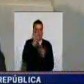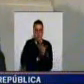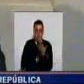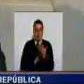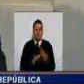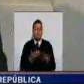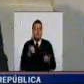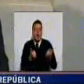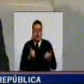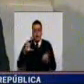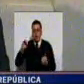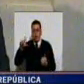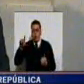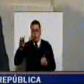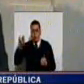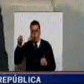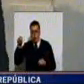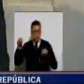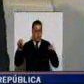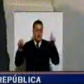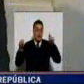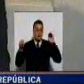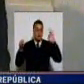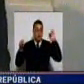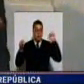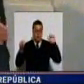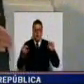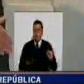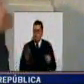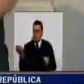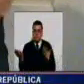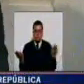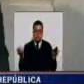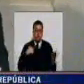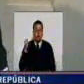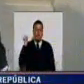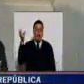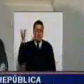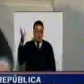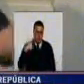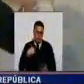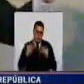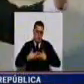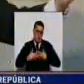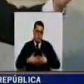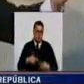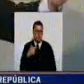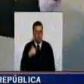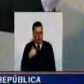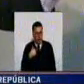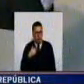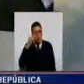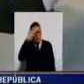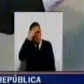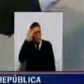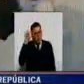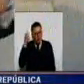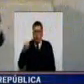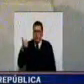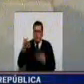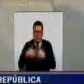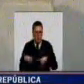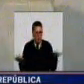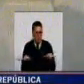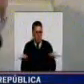Colbún. No deja de ser una novedad, porque si yo soy banquero amigo de una empresa, ¿por qué le voy a dar la póliza a otro de otra